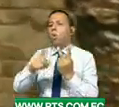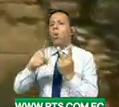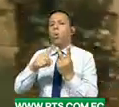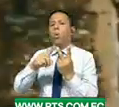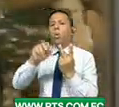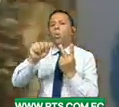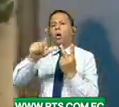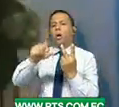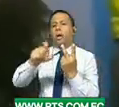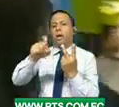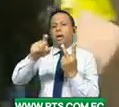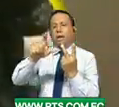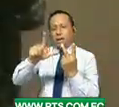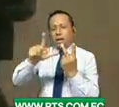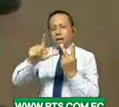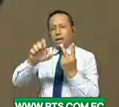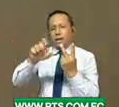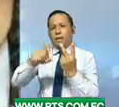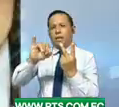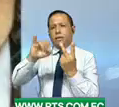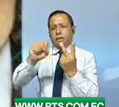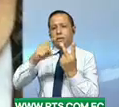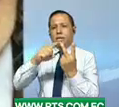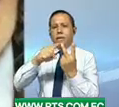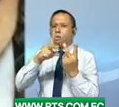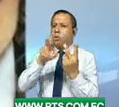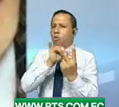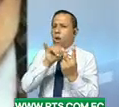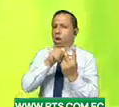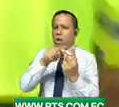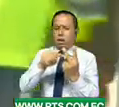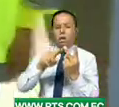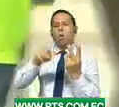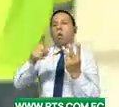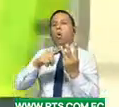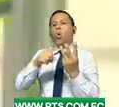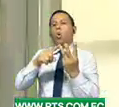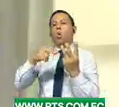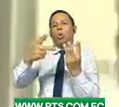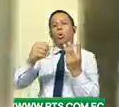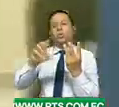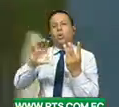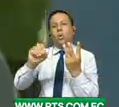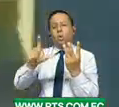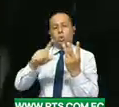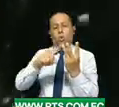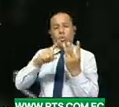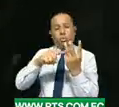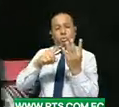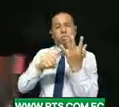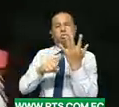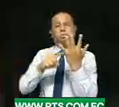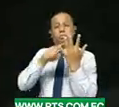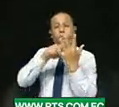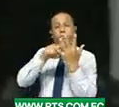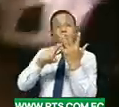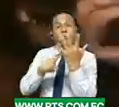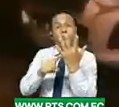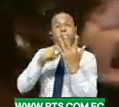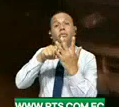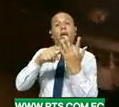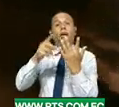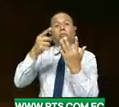Alexis Casquete, mientras que Carlos Mantilla, alias Choclo, y los otros tres implicados fueron sentenciados